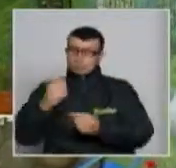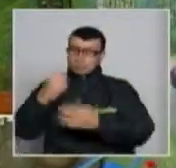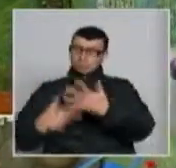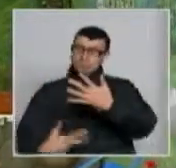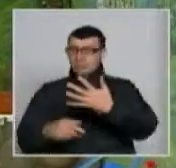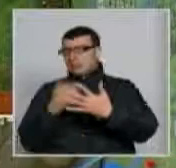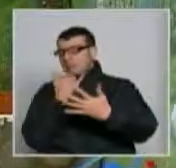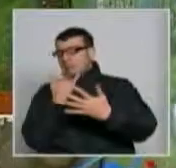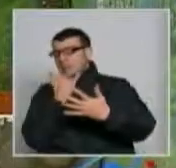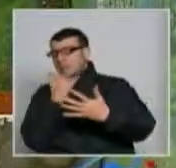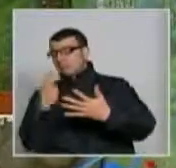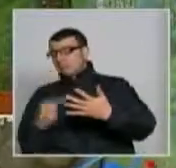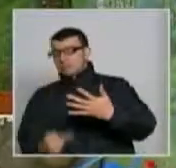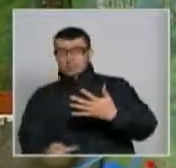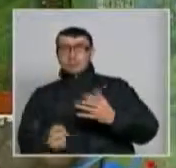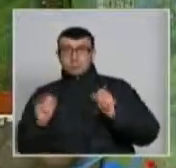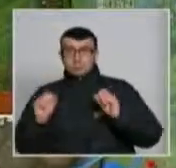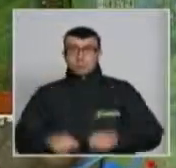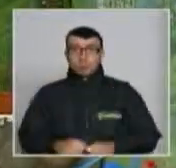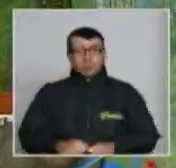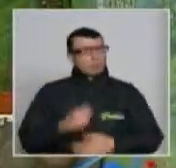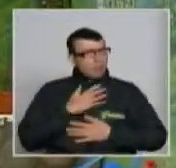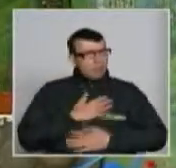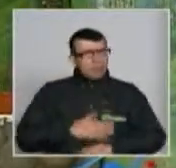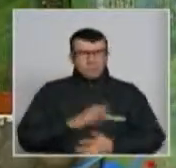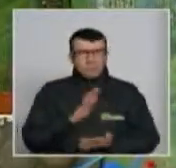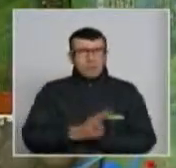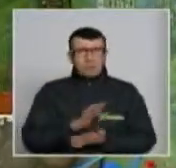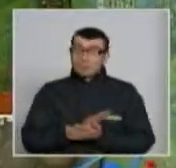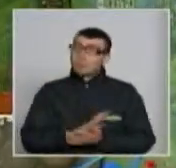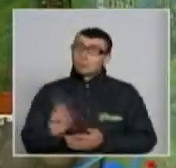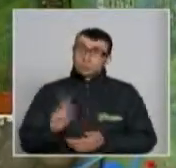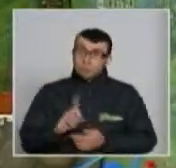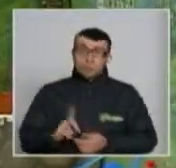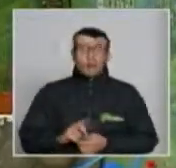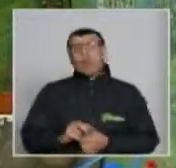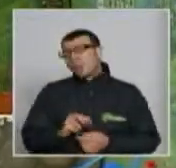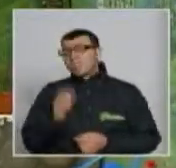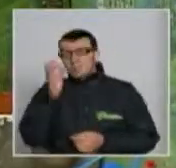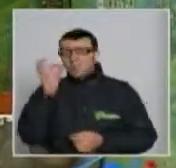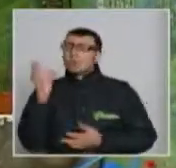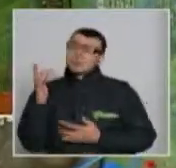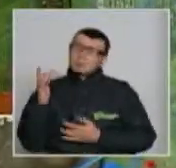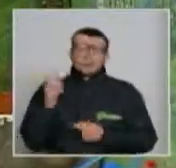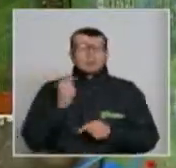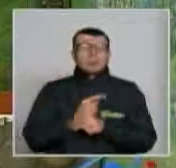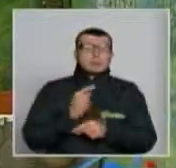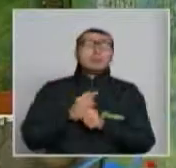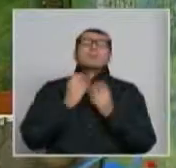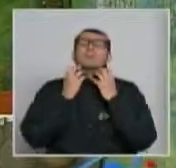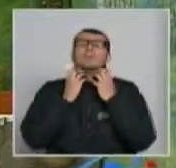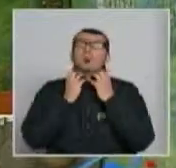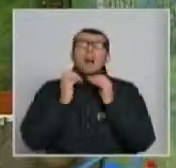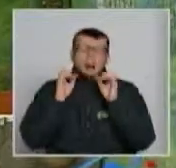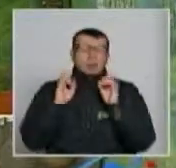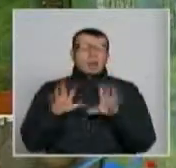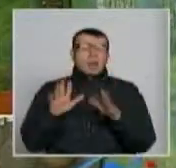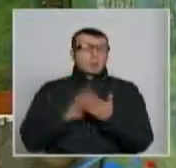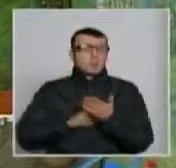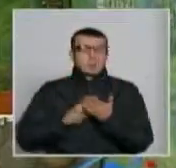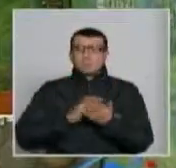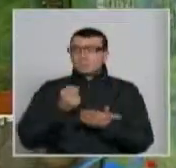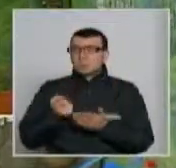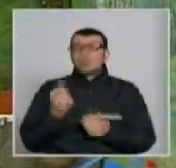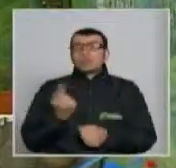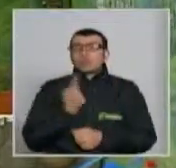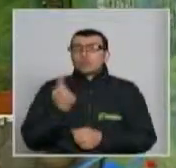No nos quedemos tranquilos, no nos quedemos esperando el milagrito, que desaparezca la bolita, que eso es pasajero, que